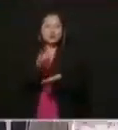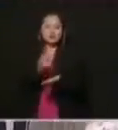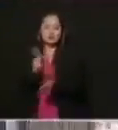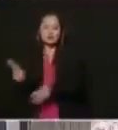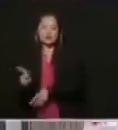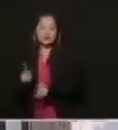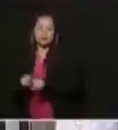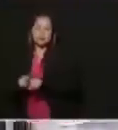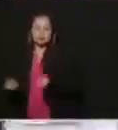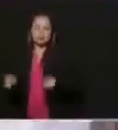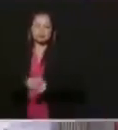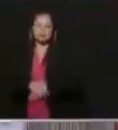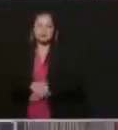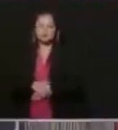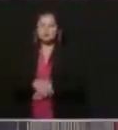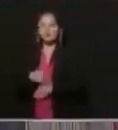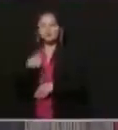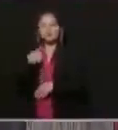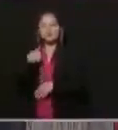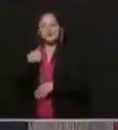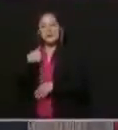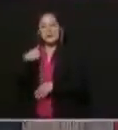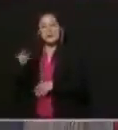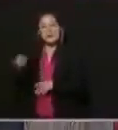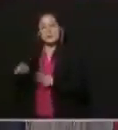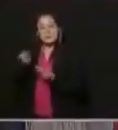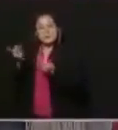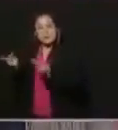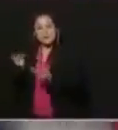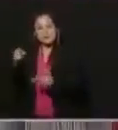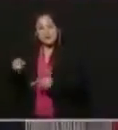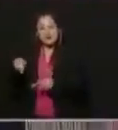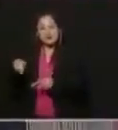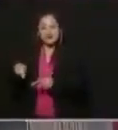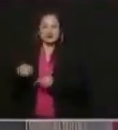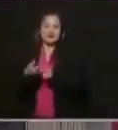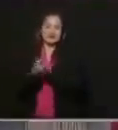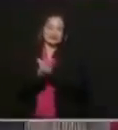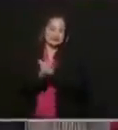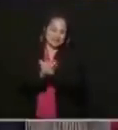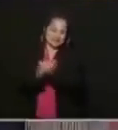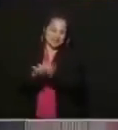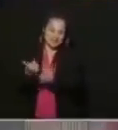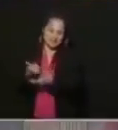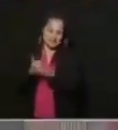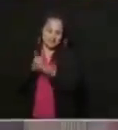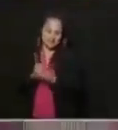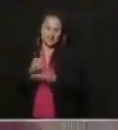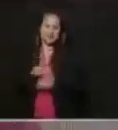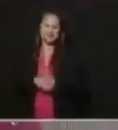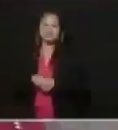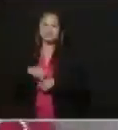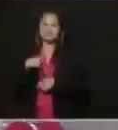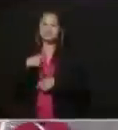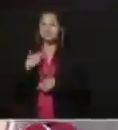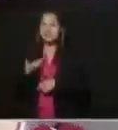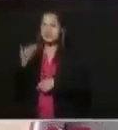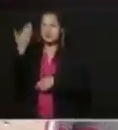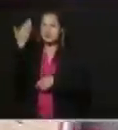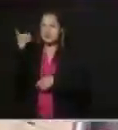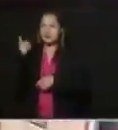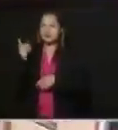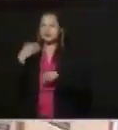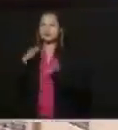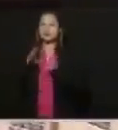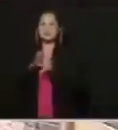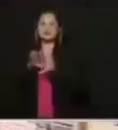secundarán aquí mis compañeros del equipo de la transmisión oficial. Hacía mucho que no estaba yo en una transmisión donde no tuviera que tapar con